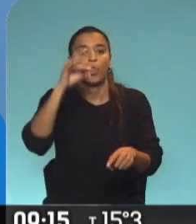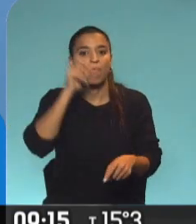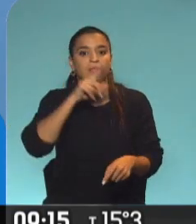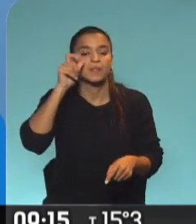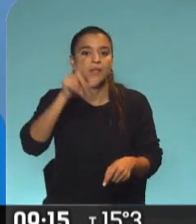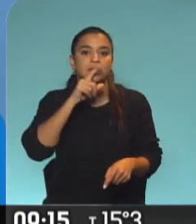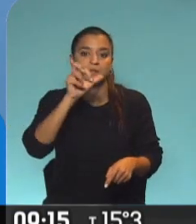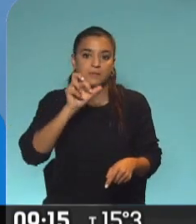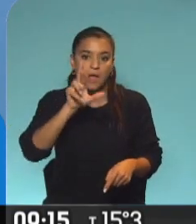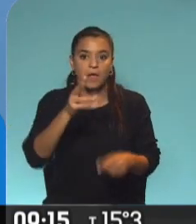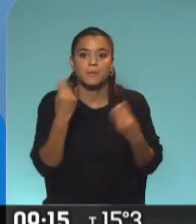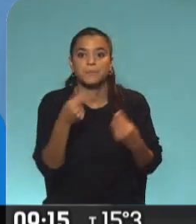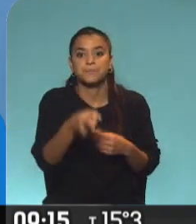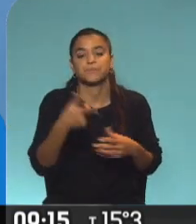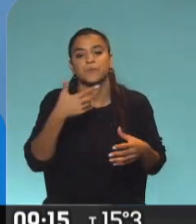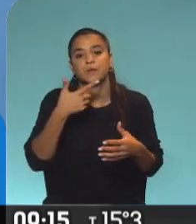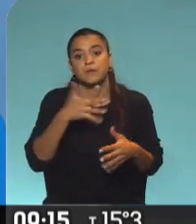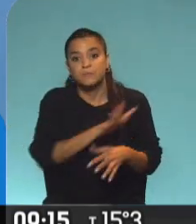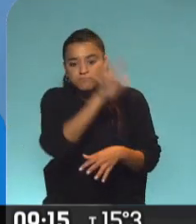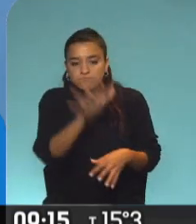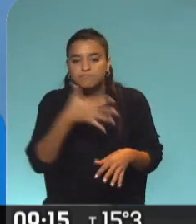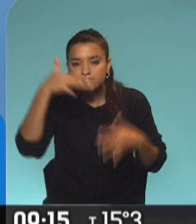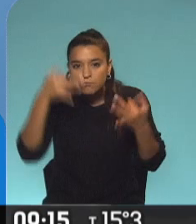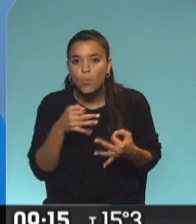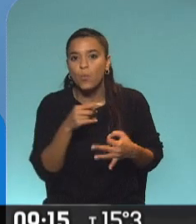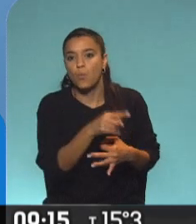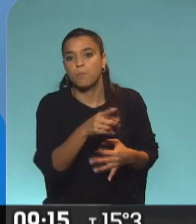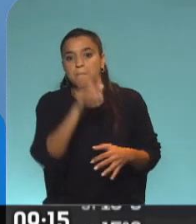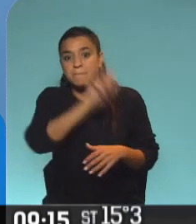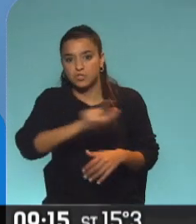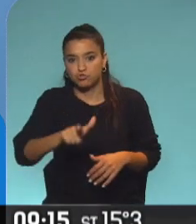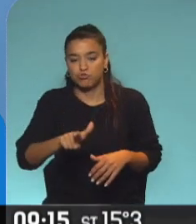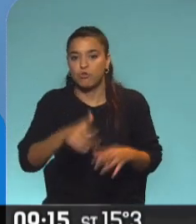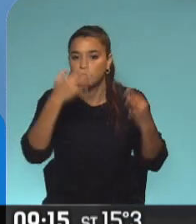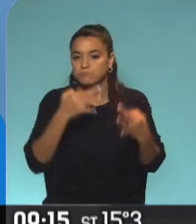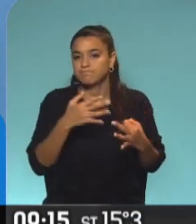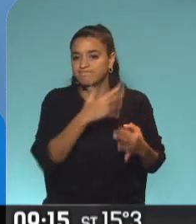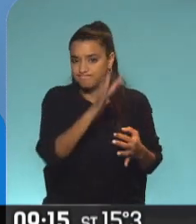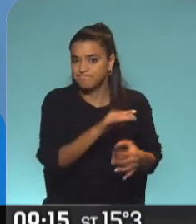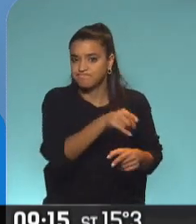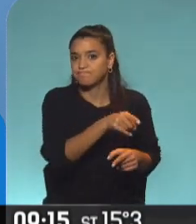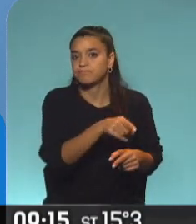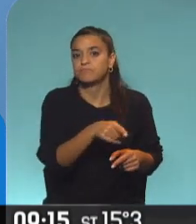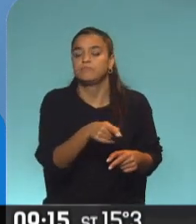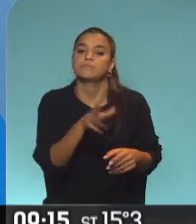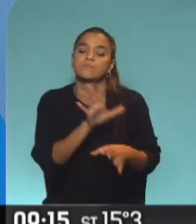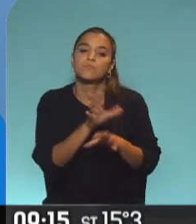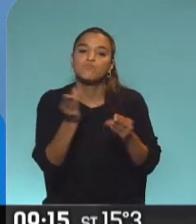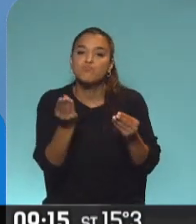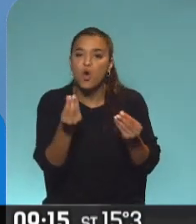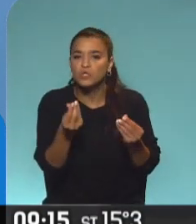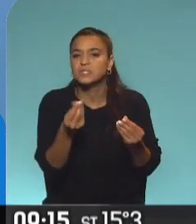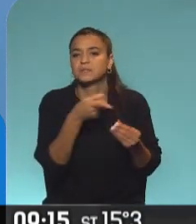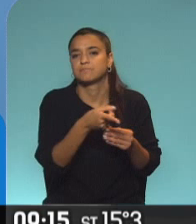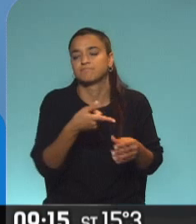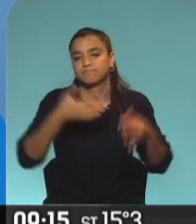la identificación de los casos que cumplen definición de caso, de las personas que cumplen definición de caso, con una definición sensibilizada, con